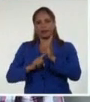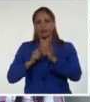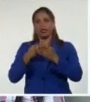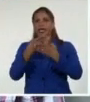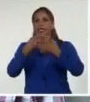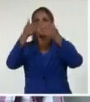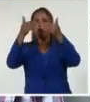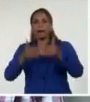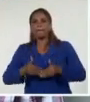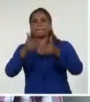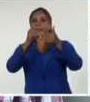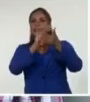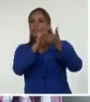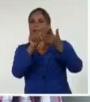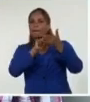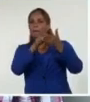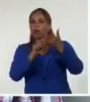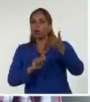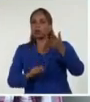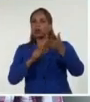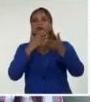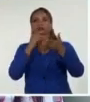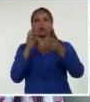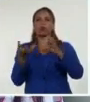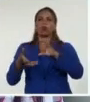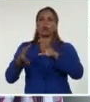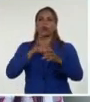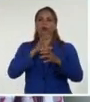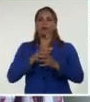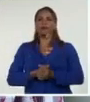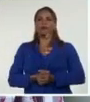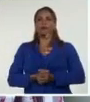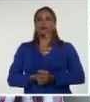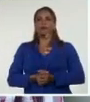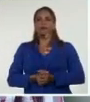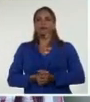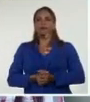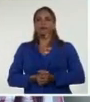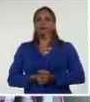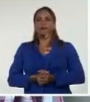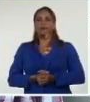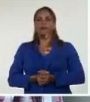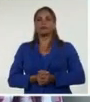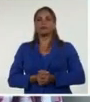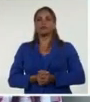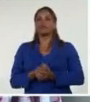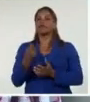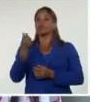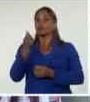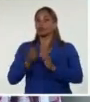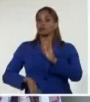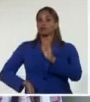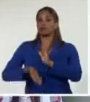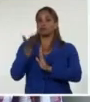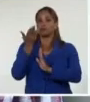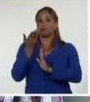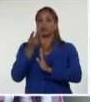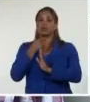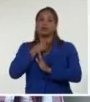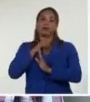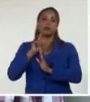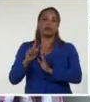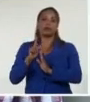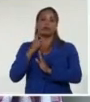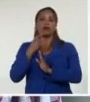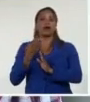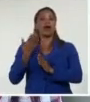muy compleja, con un alto grado de automatización, con un costo elevado que si se hubiese